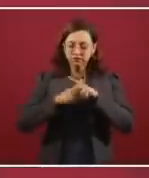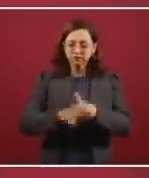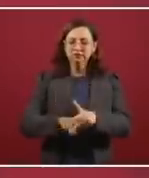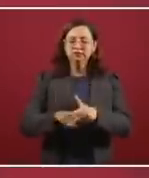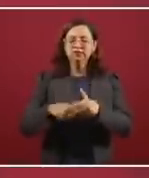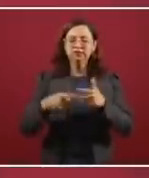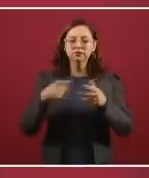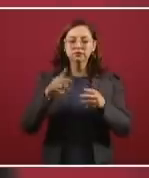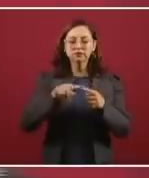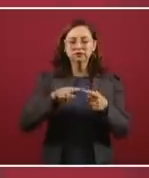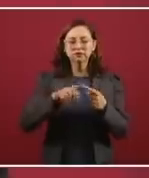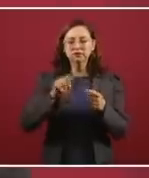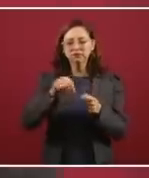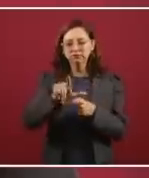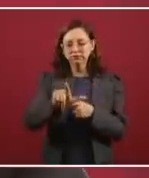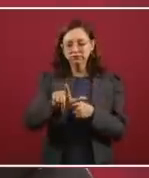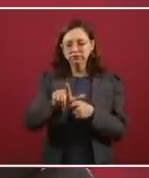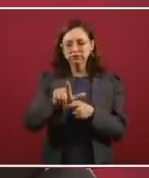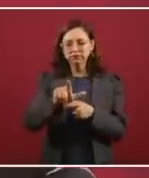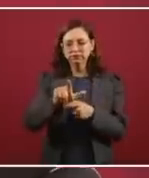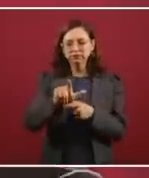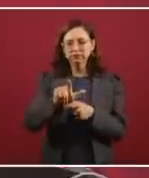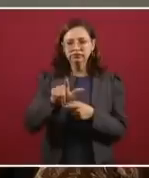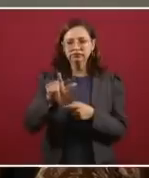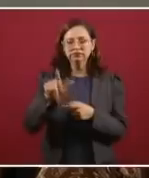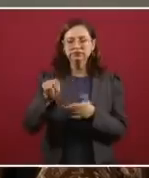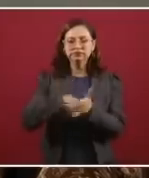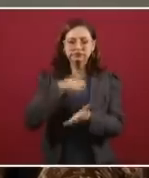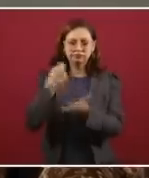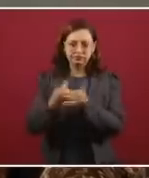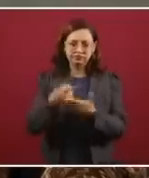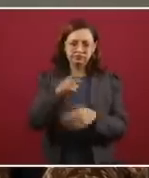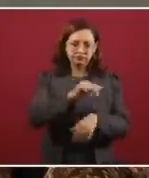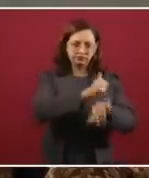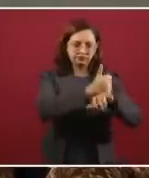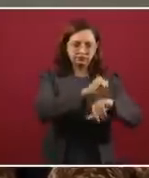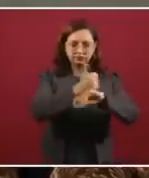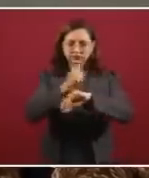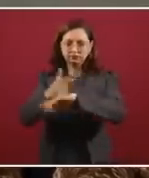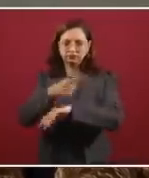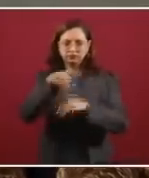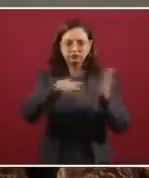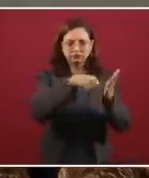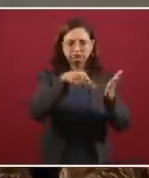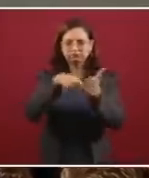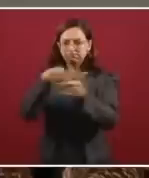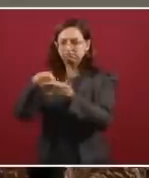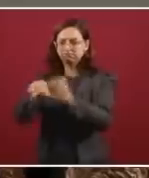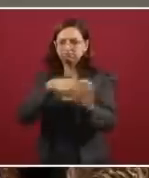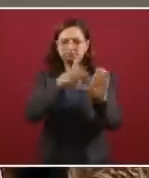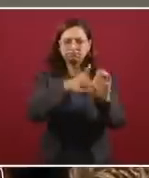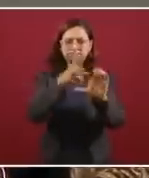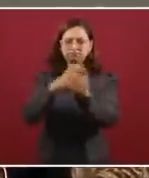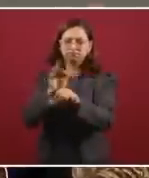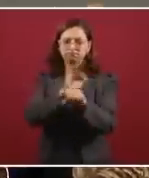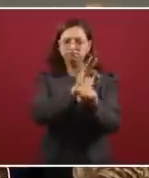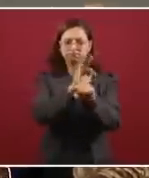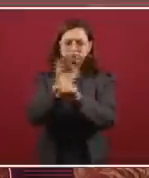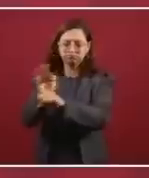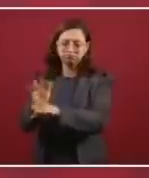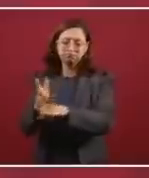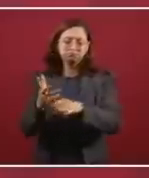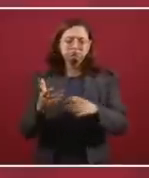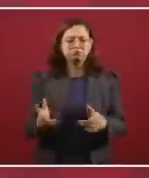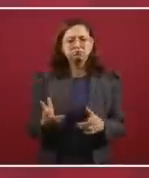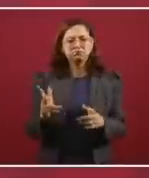Nuevo León y Tamaulipas. Entonces, Sí hemos tenido casos de secuestros,